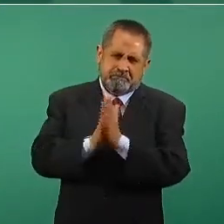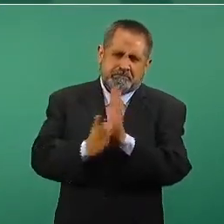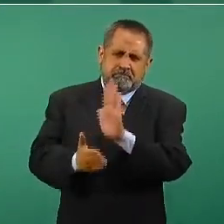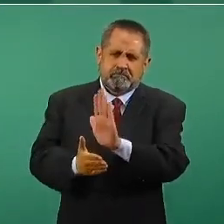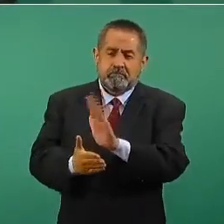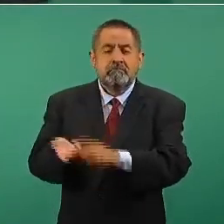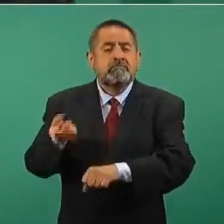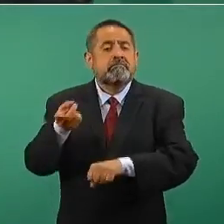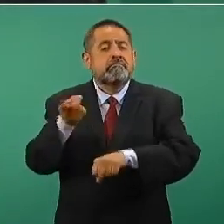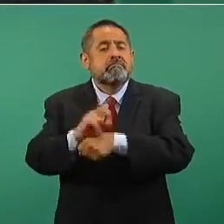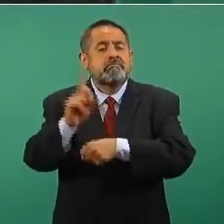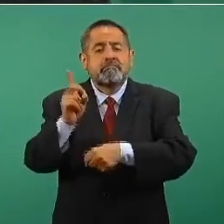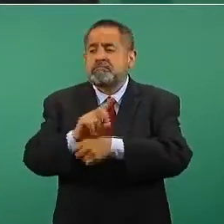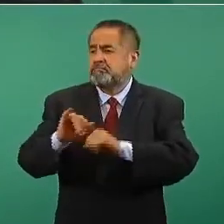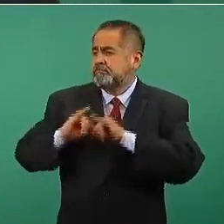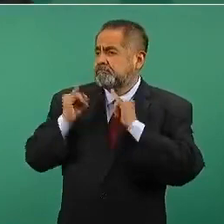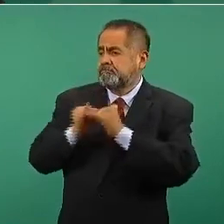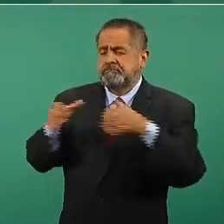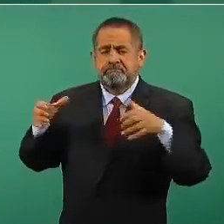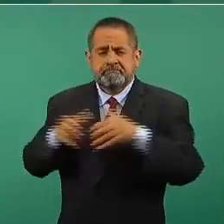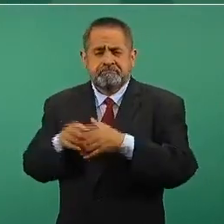hacemos todos los días.